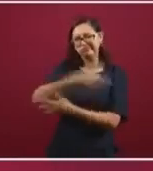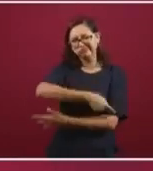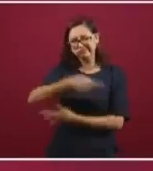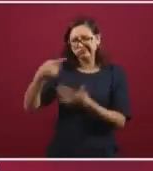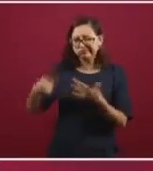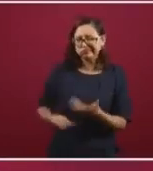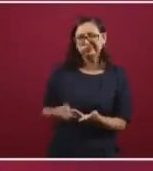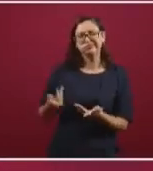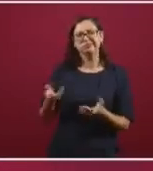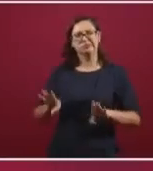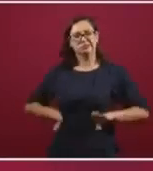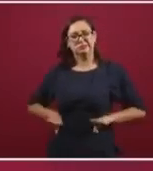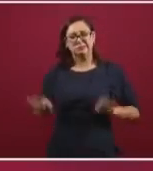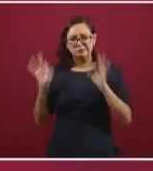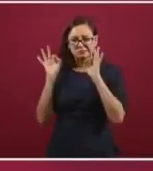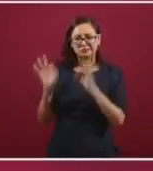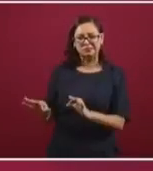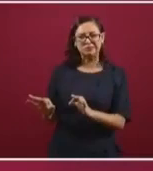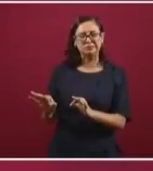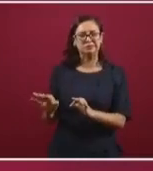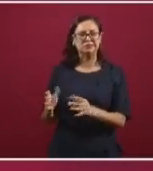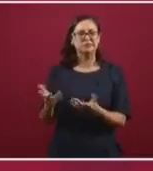contrarrestar el estilo de vida